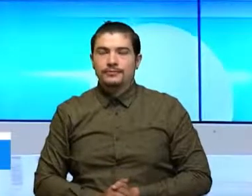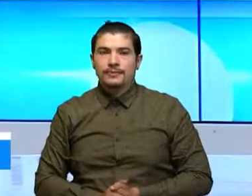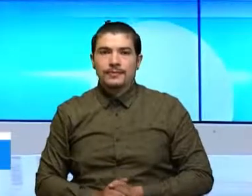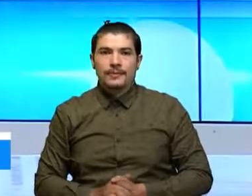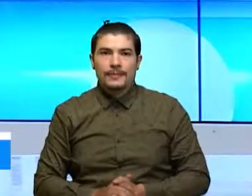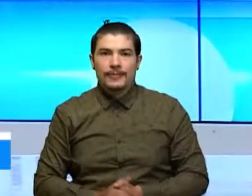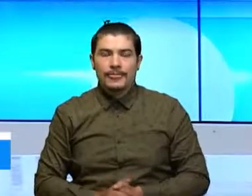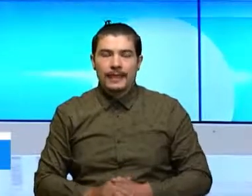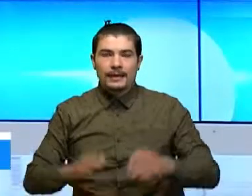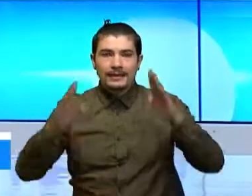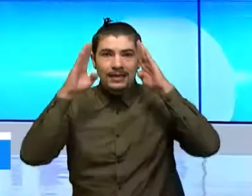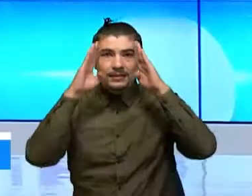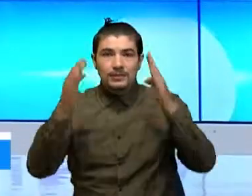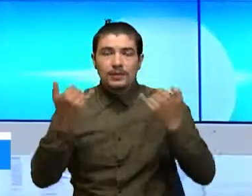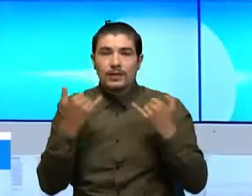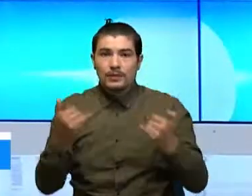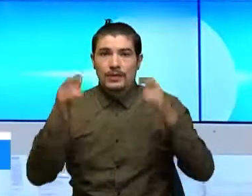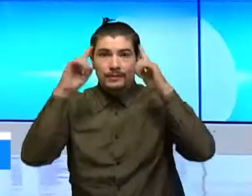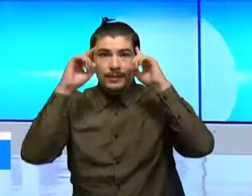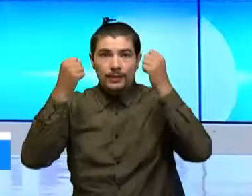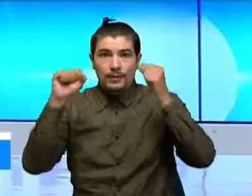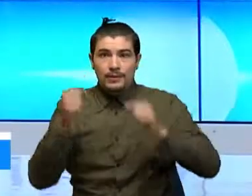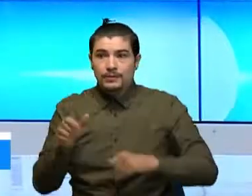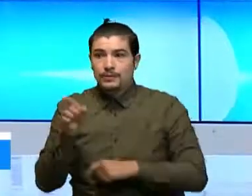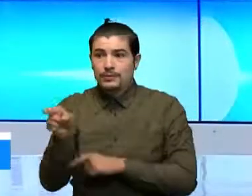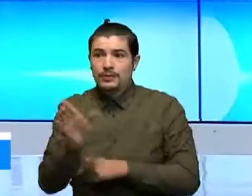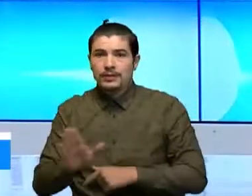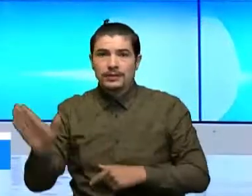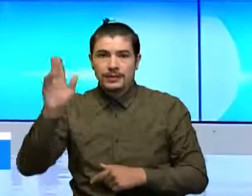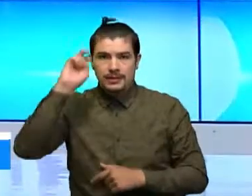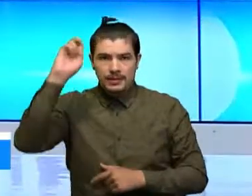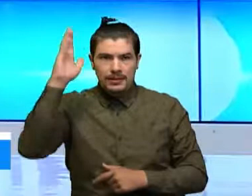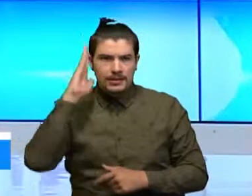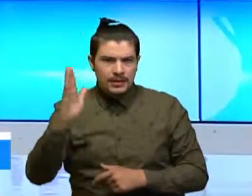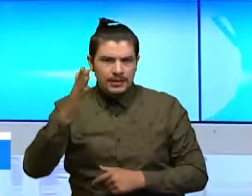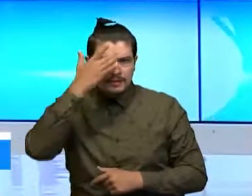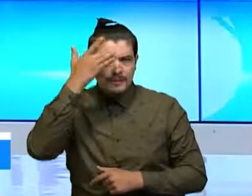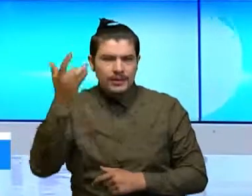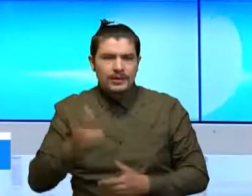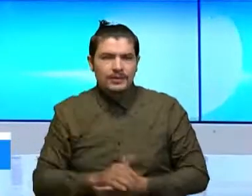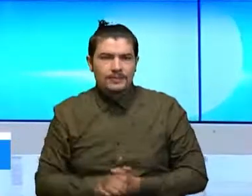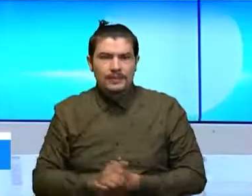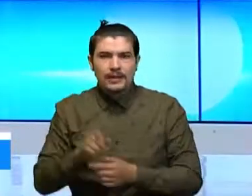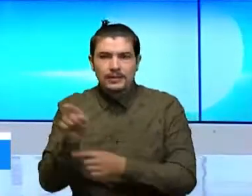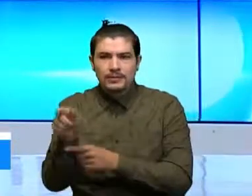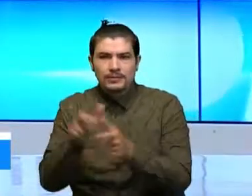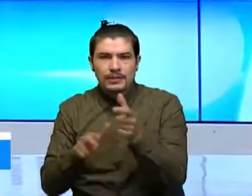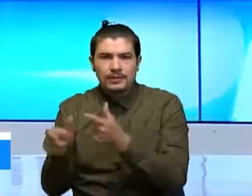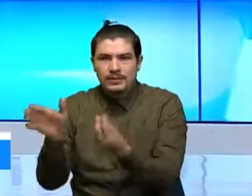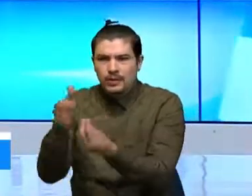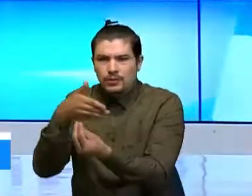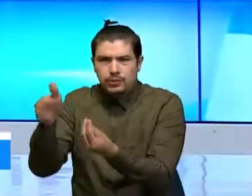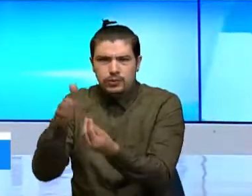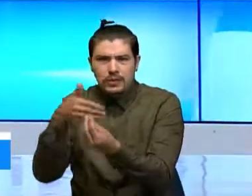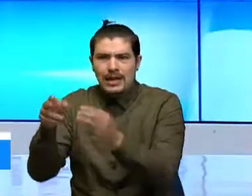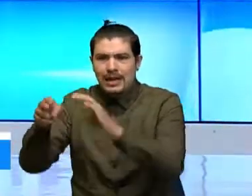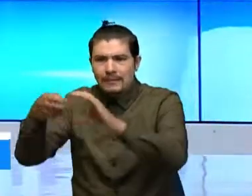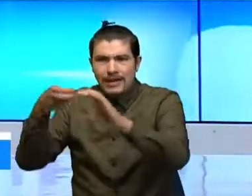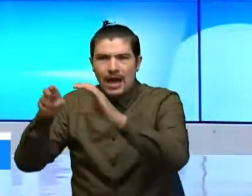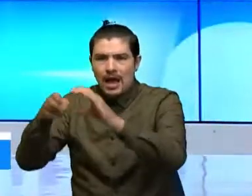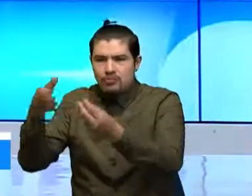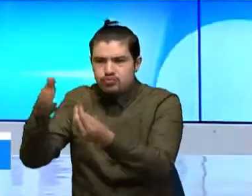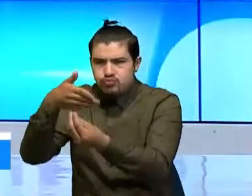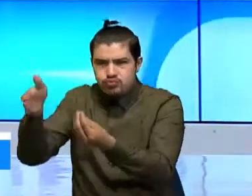Y mucha atención, preocupación existe en el norte de Santander por los carboníferos, quienes se dedican a esta parte minera. La situación